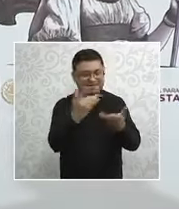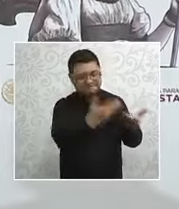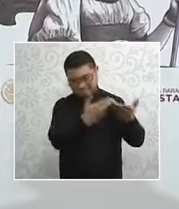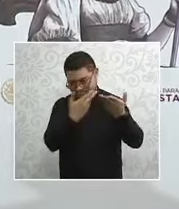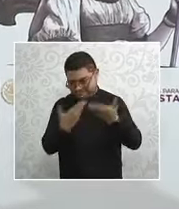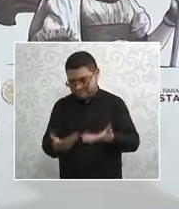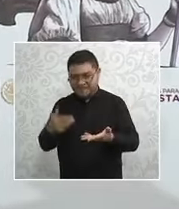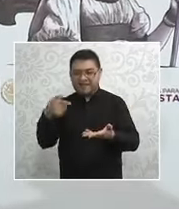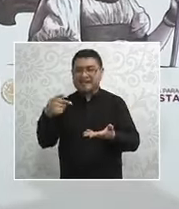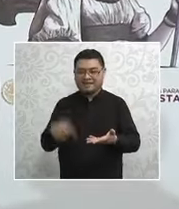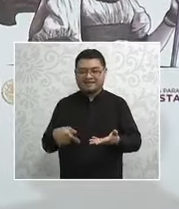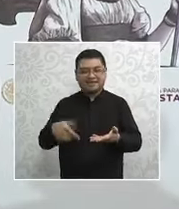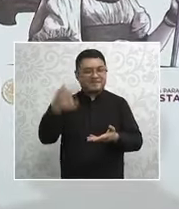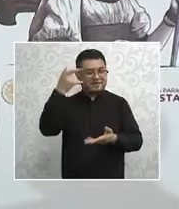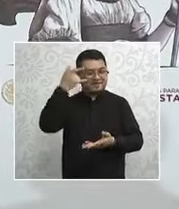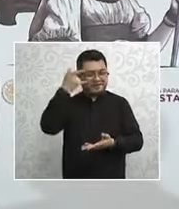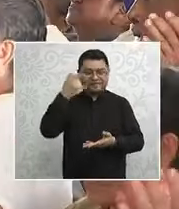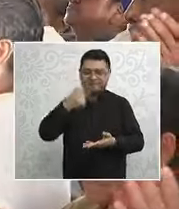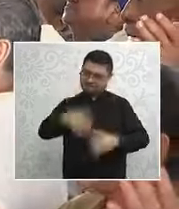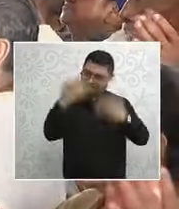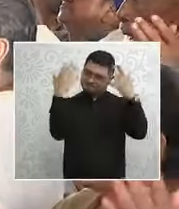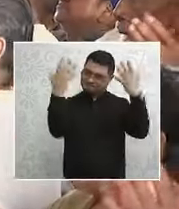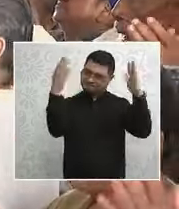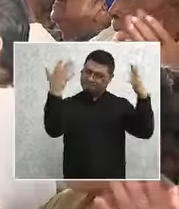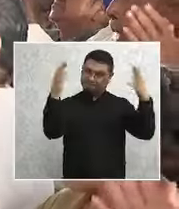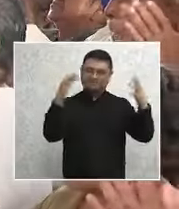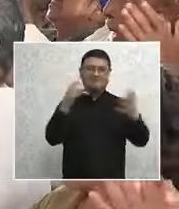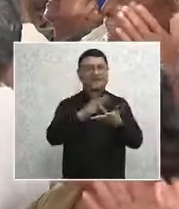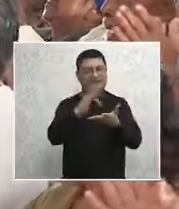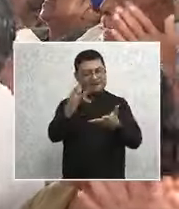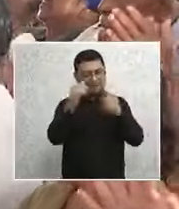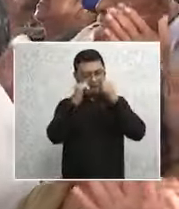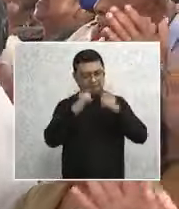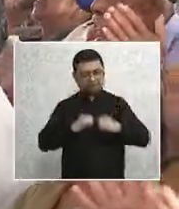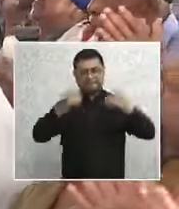aquí en Campeche y aquí en es cárcel gracias